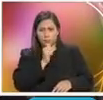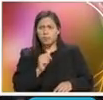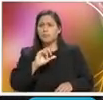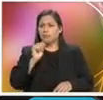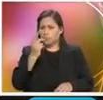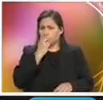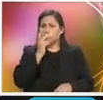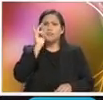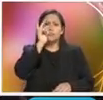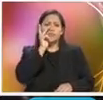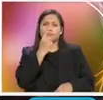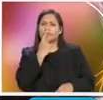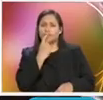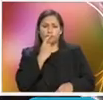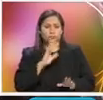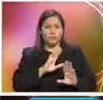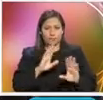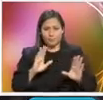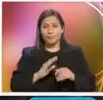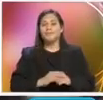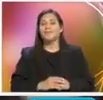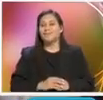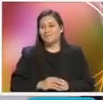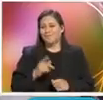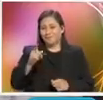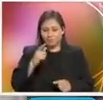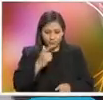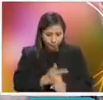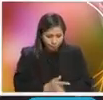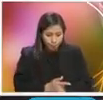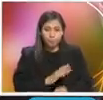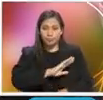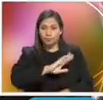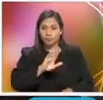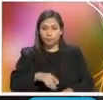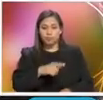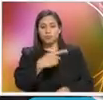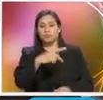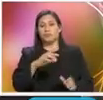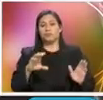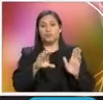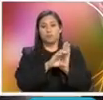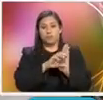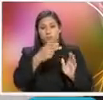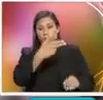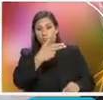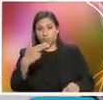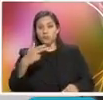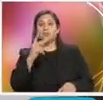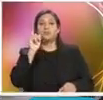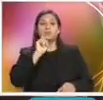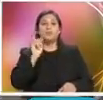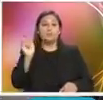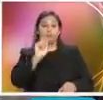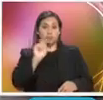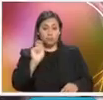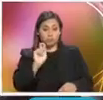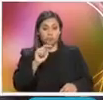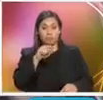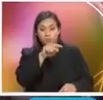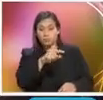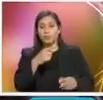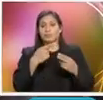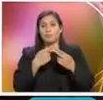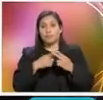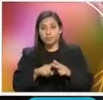vino tinto. Sí. El hecho es que fue encontrado muerto en su habitación de hotel por su novia. Ahí